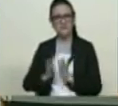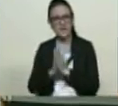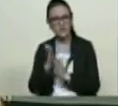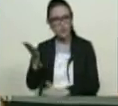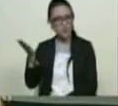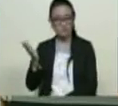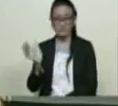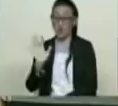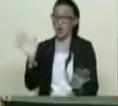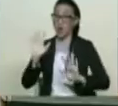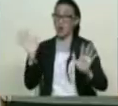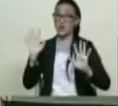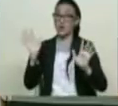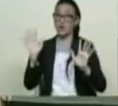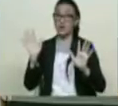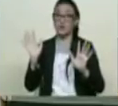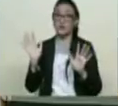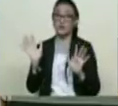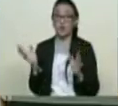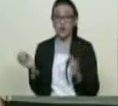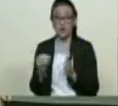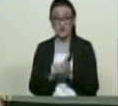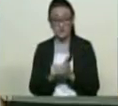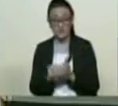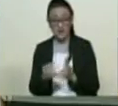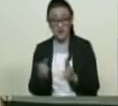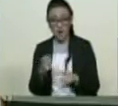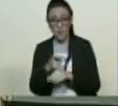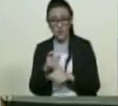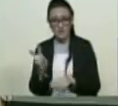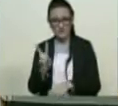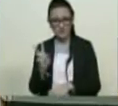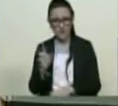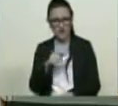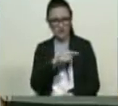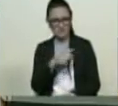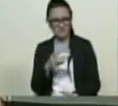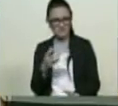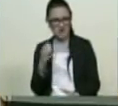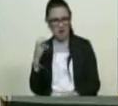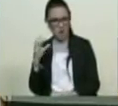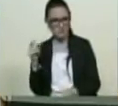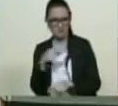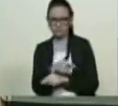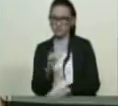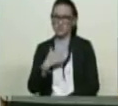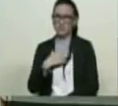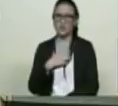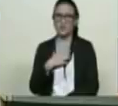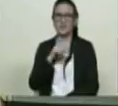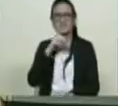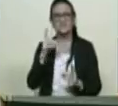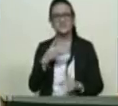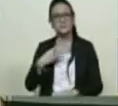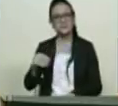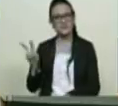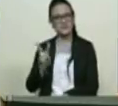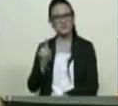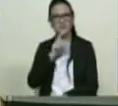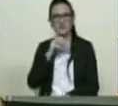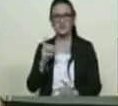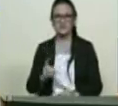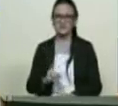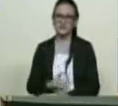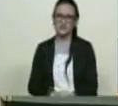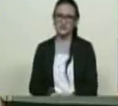Dios nos libre, que la oligarquía bogotana gobierne Venezuela nunca. ¿Quién decide quién es el presidente de Venezuela? ¿Pedro